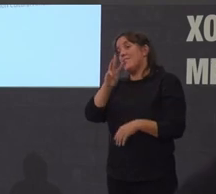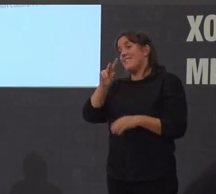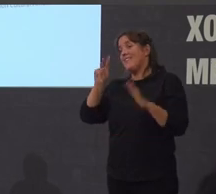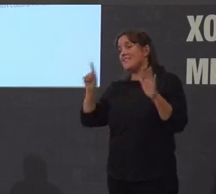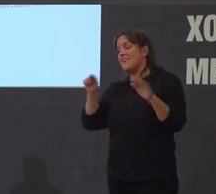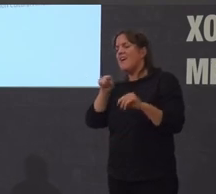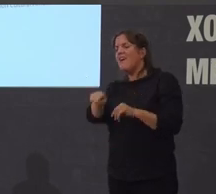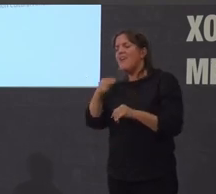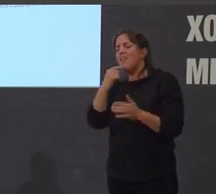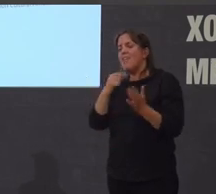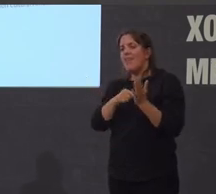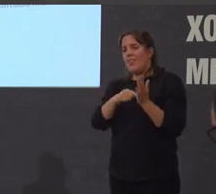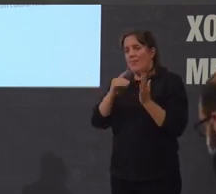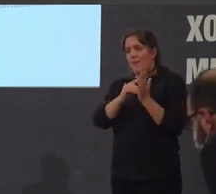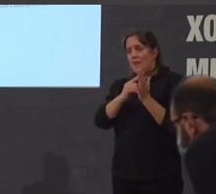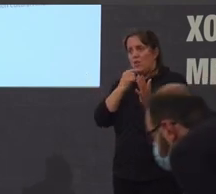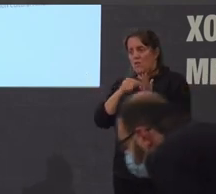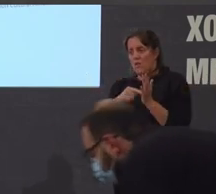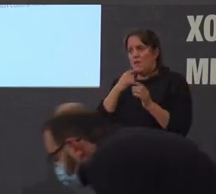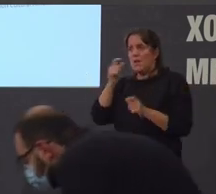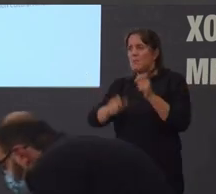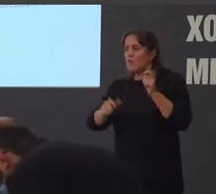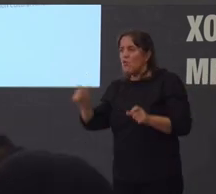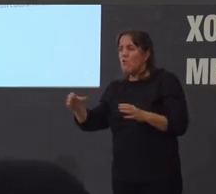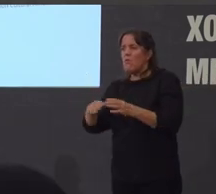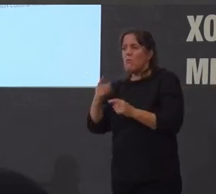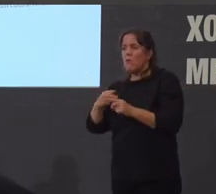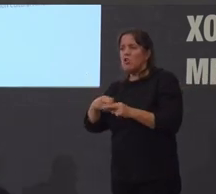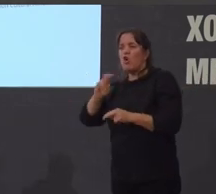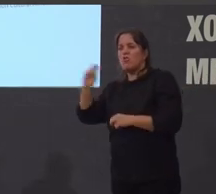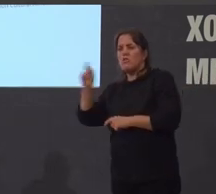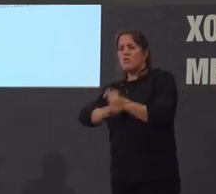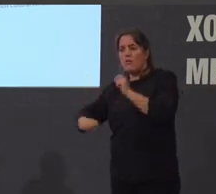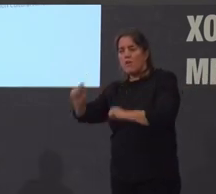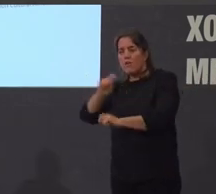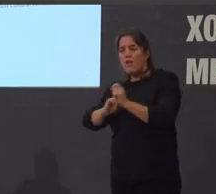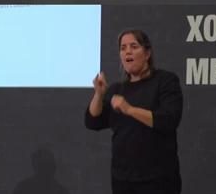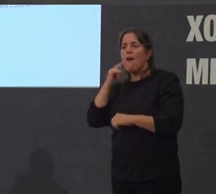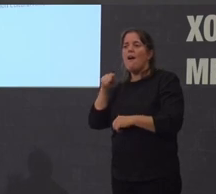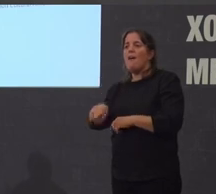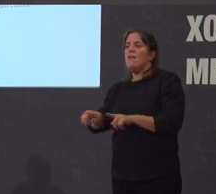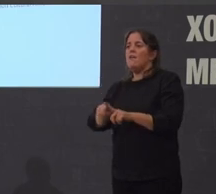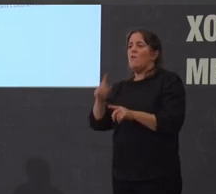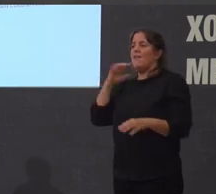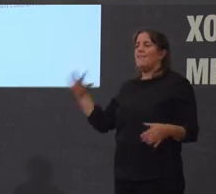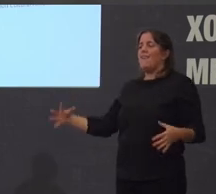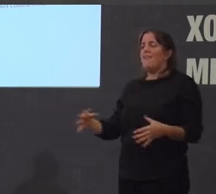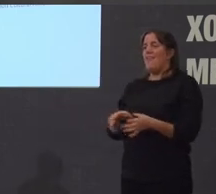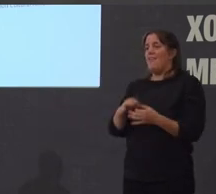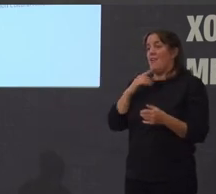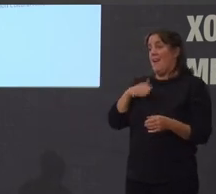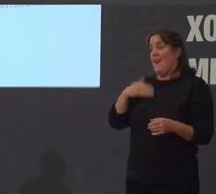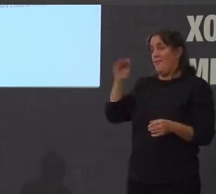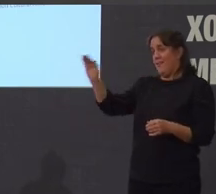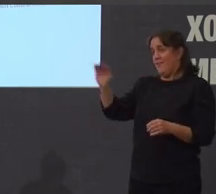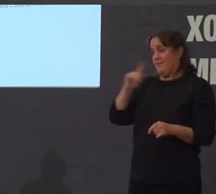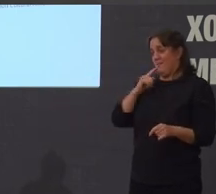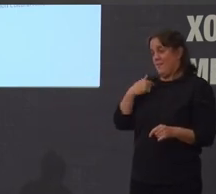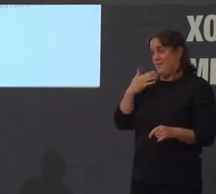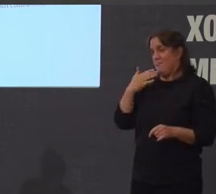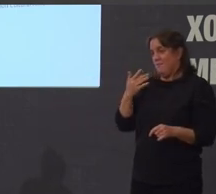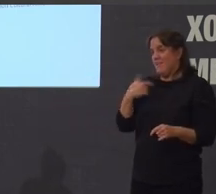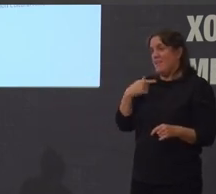determinar las personas los partidos y otras asociaciones que son afectos al frente popular y que por lo tanto